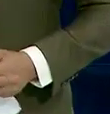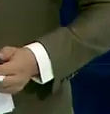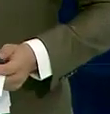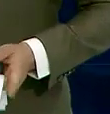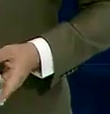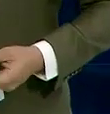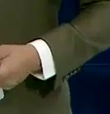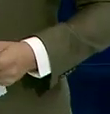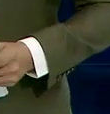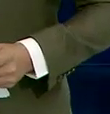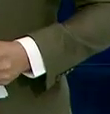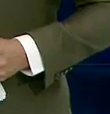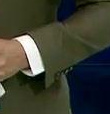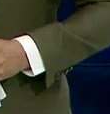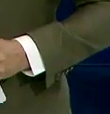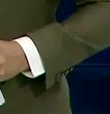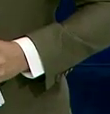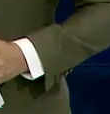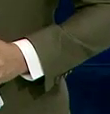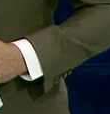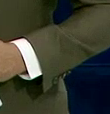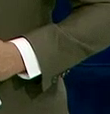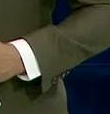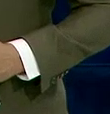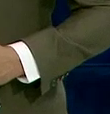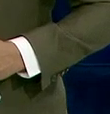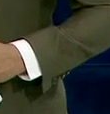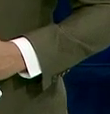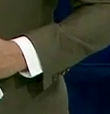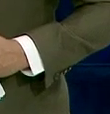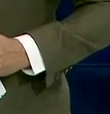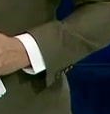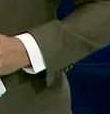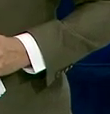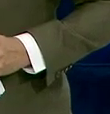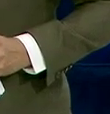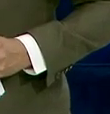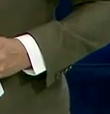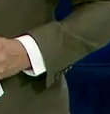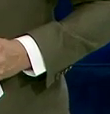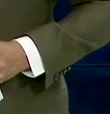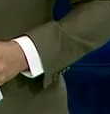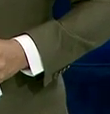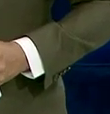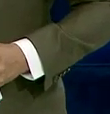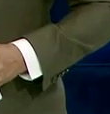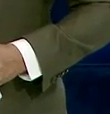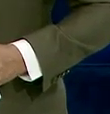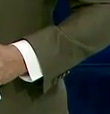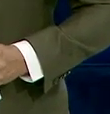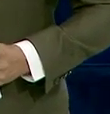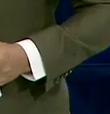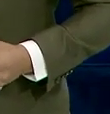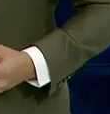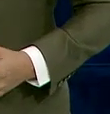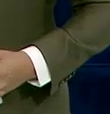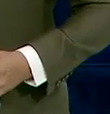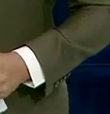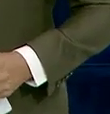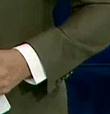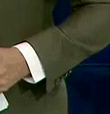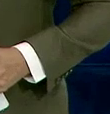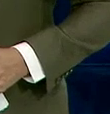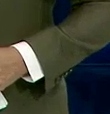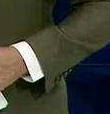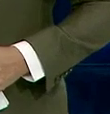plantean anterior de 24 la mañana a la siguiente note en guayaquil decenas de afiliados y jubilados acuden a las oficinas del vi es